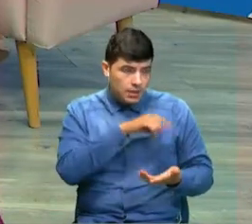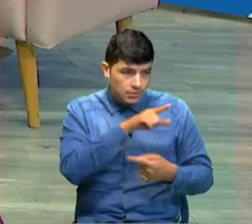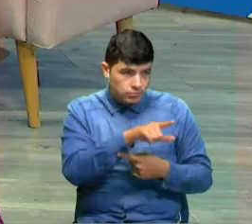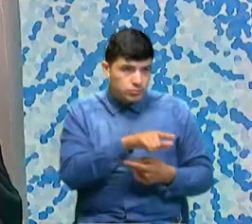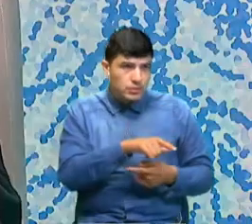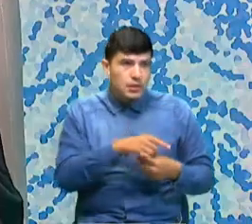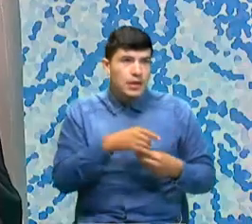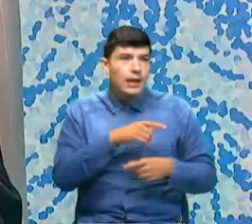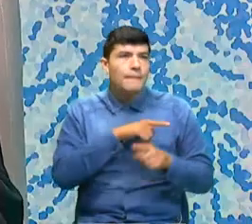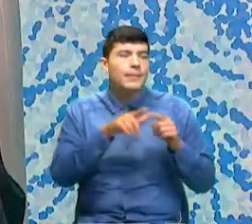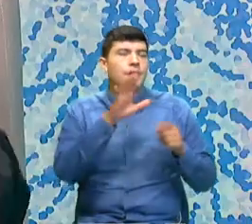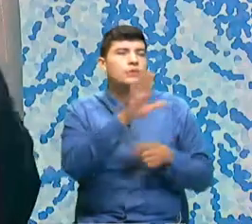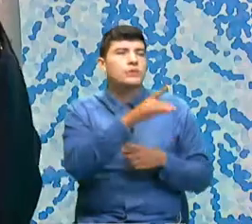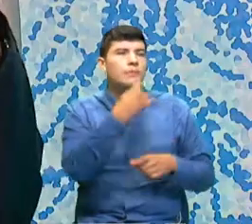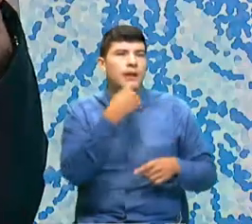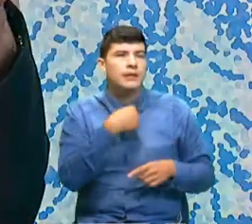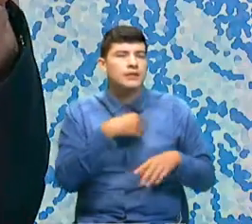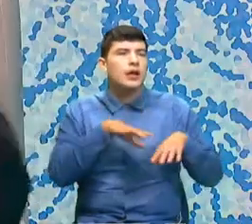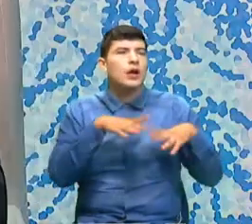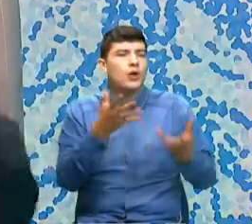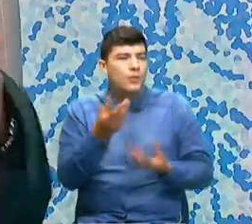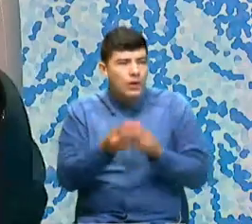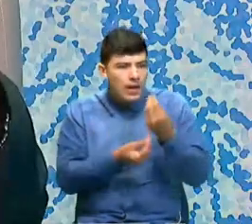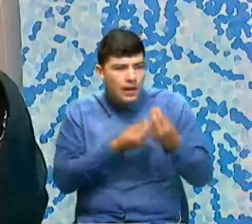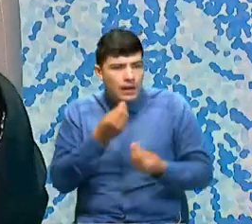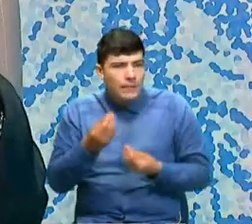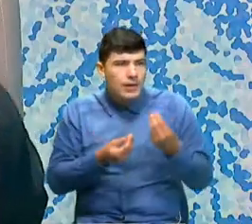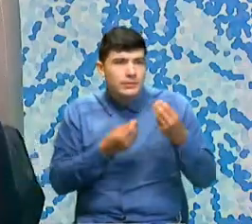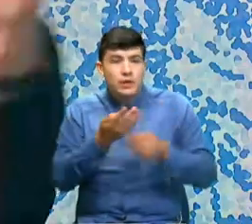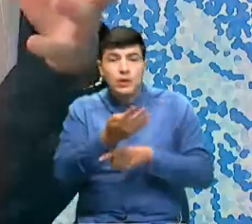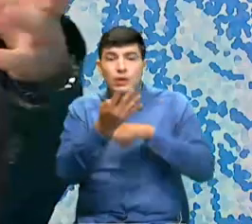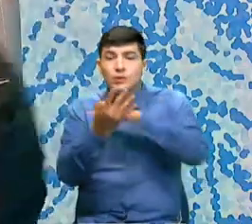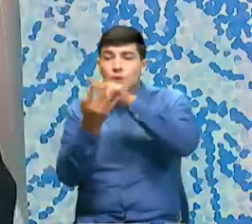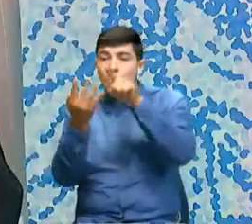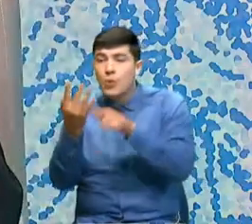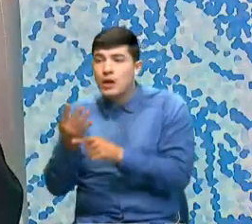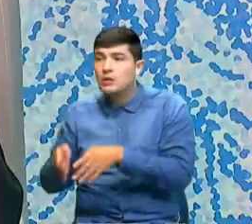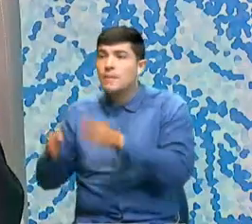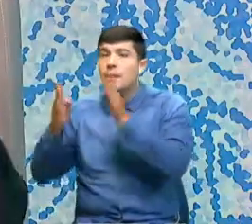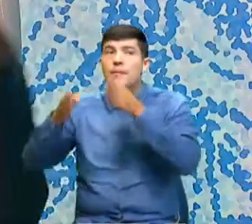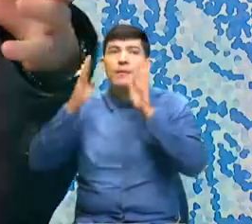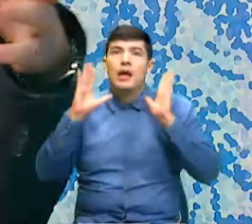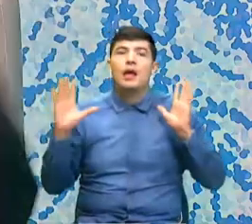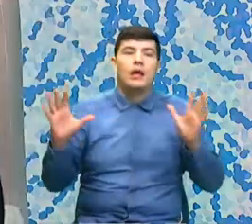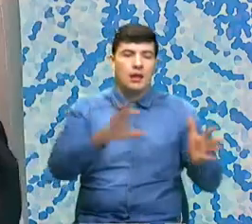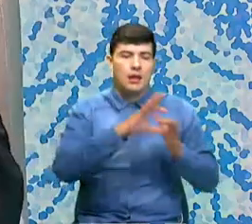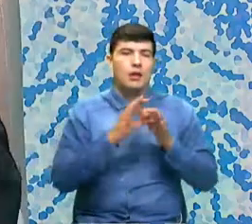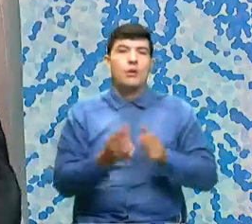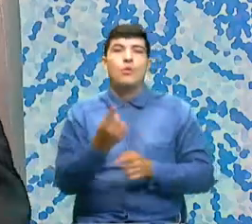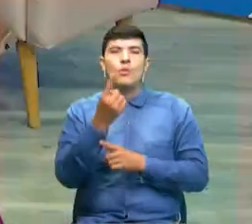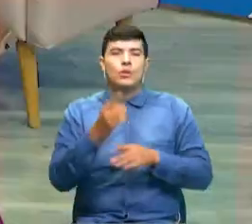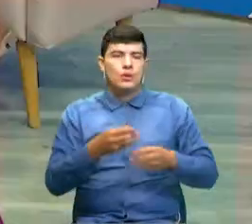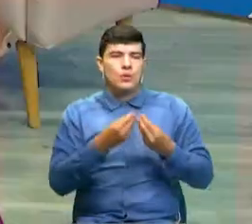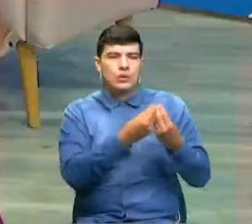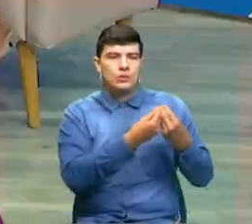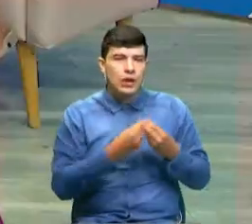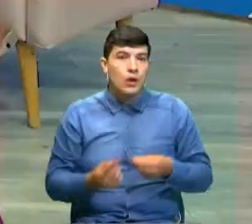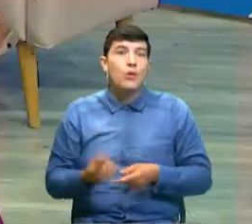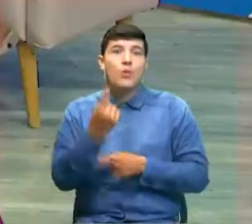Entonces, me dice, bueno, yo, ¿cómo hacemos para hacer una sola asamblea? Unificar esos tener cuatro un torres. Solo consejo, tener un. Bueno.